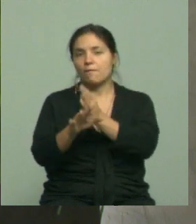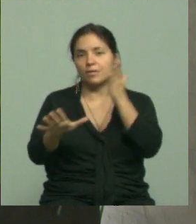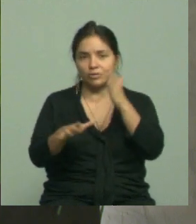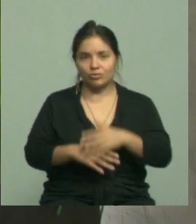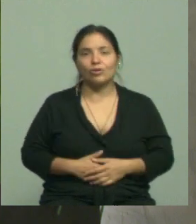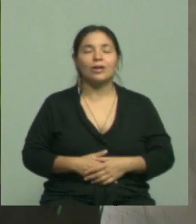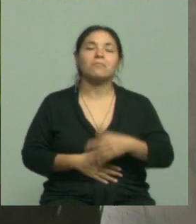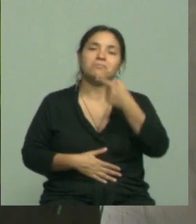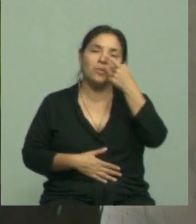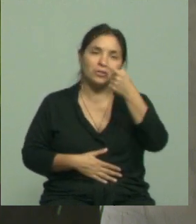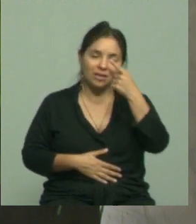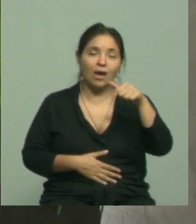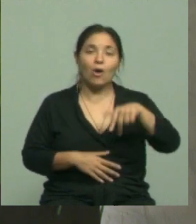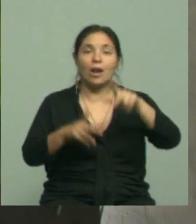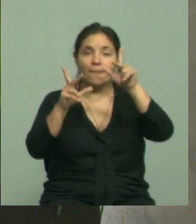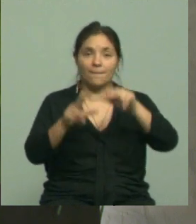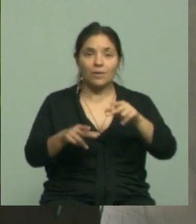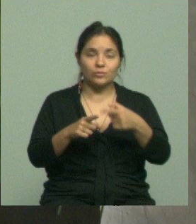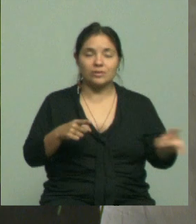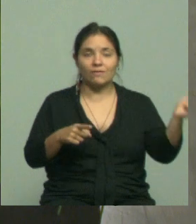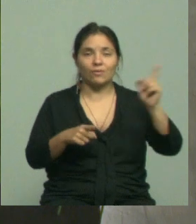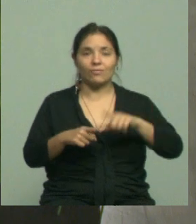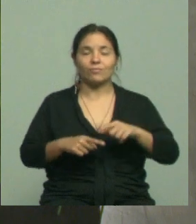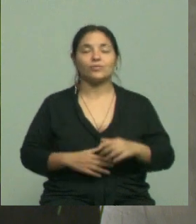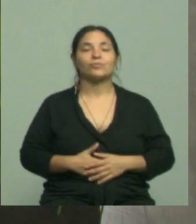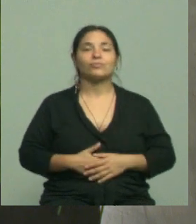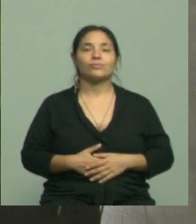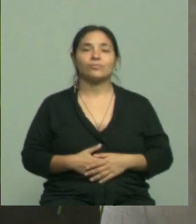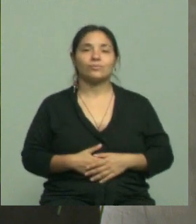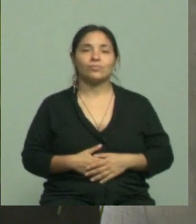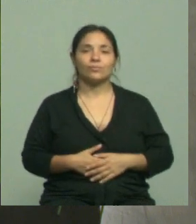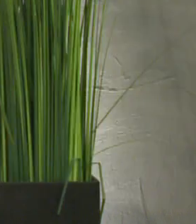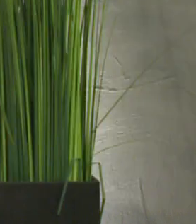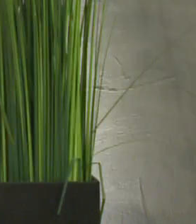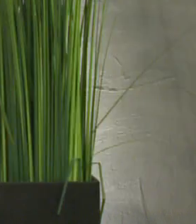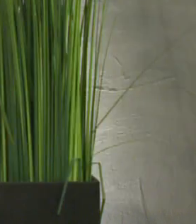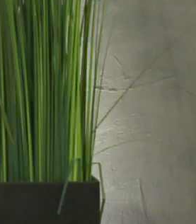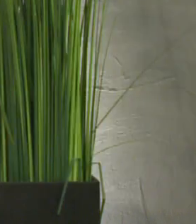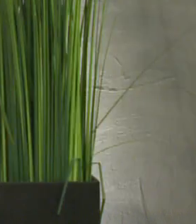interesante la charla. Nos vamos a ir a la pausa, enseguida regresamos.